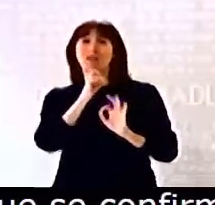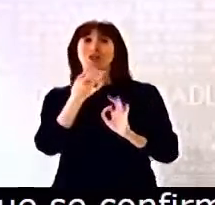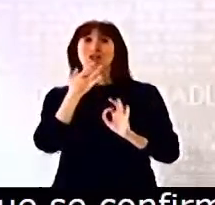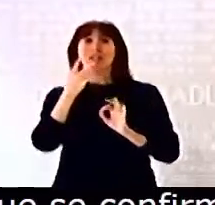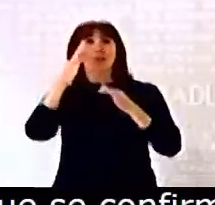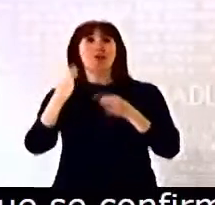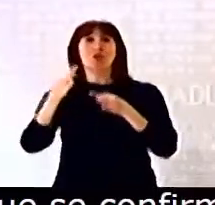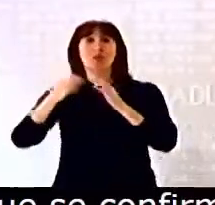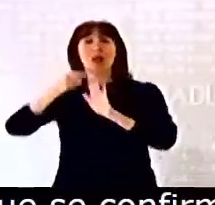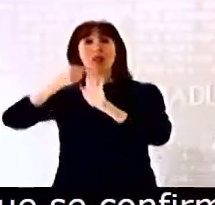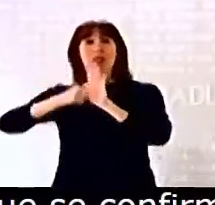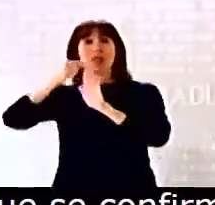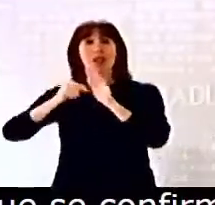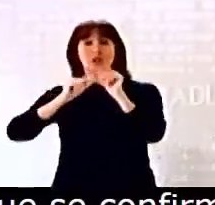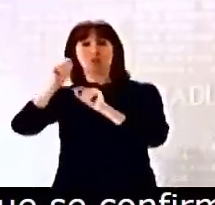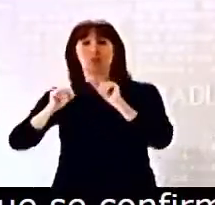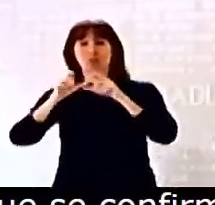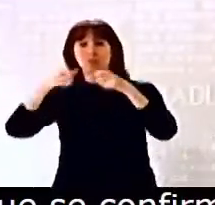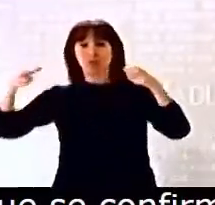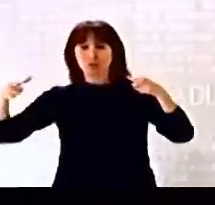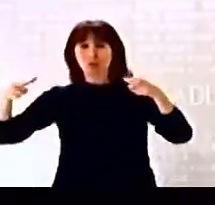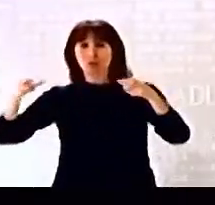reduciendo.